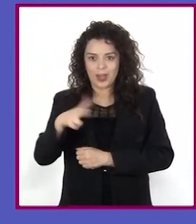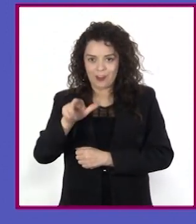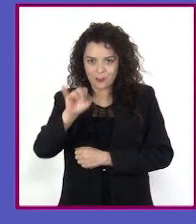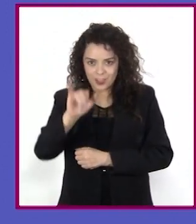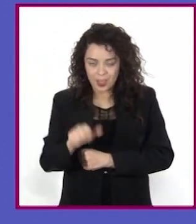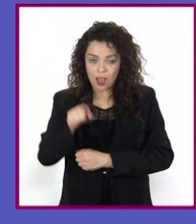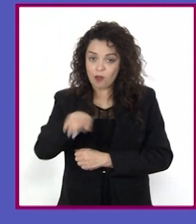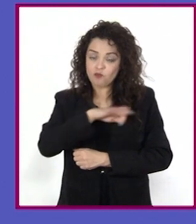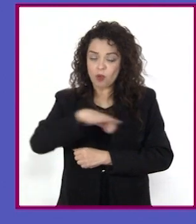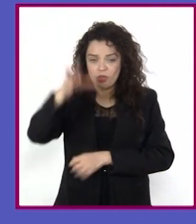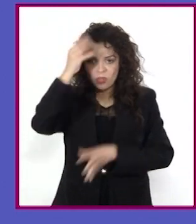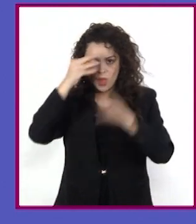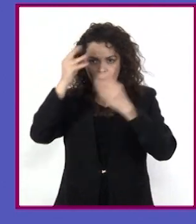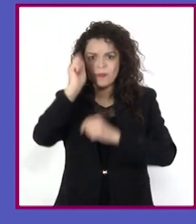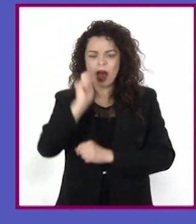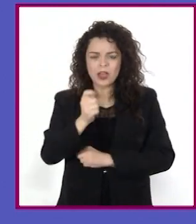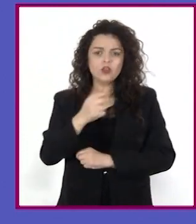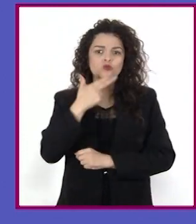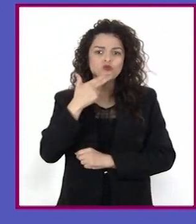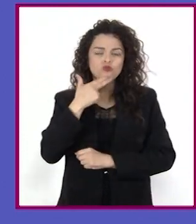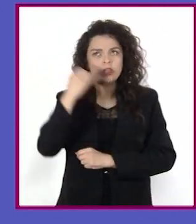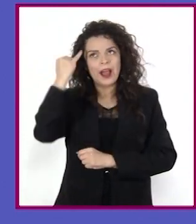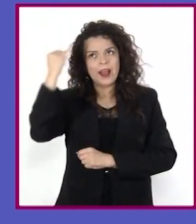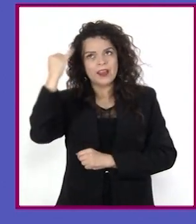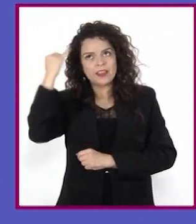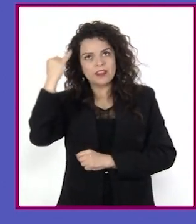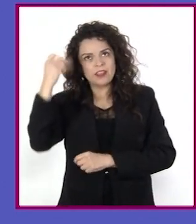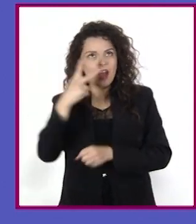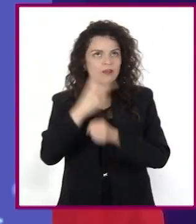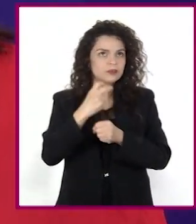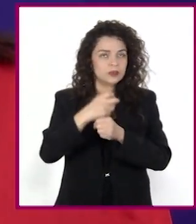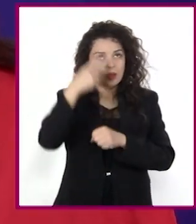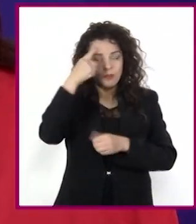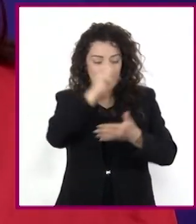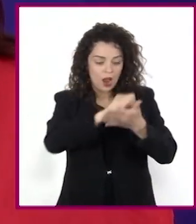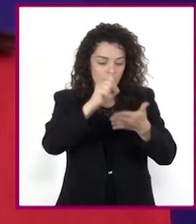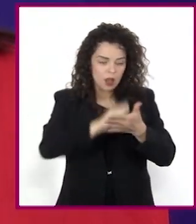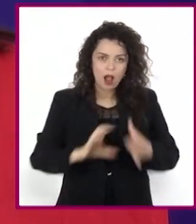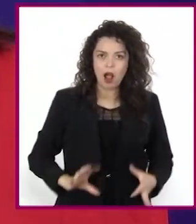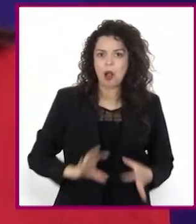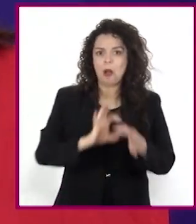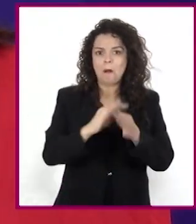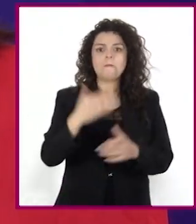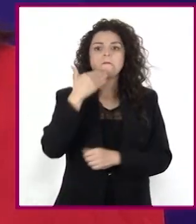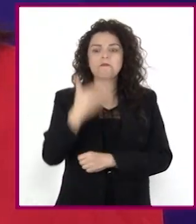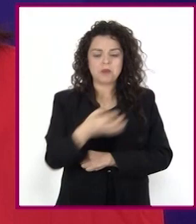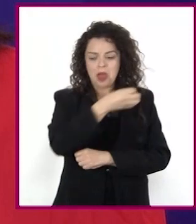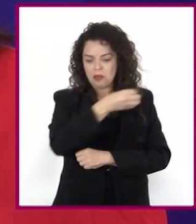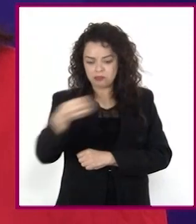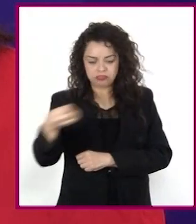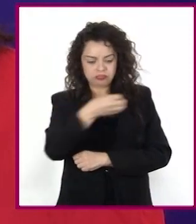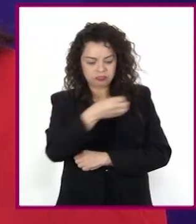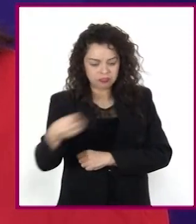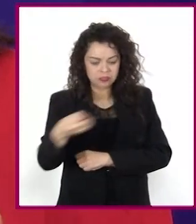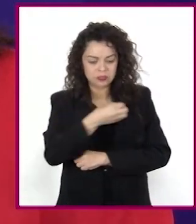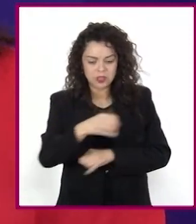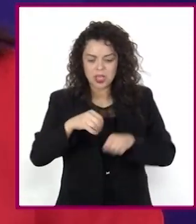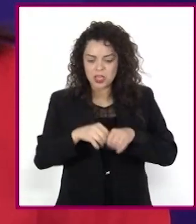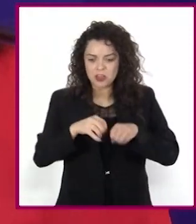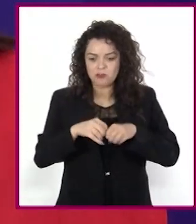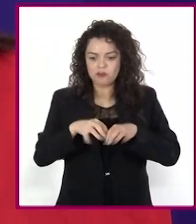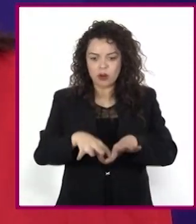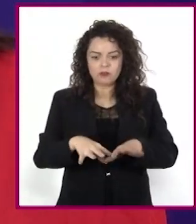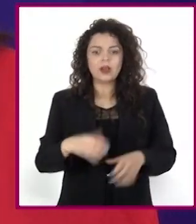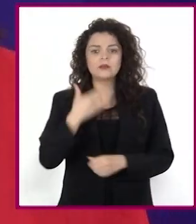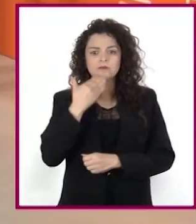aprender a utilizar las ideas secundarias para poder construir un texto con coherencia, conectando y organizando de manera idónea la información y las